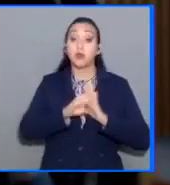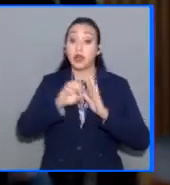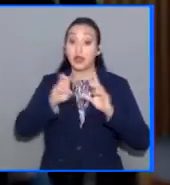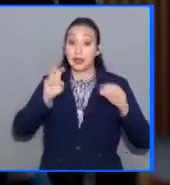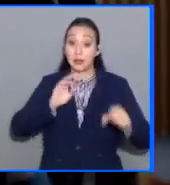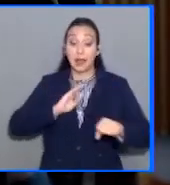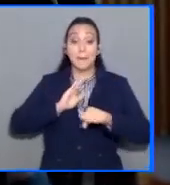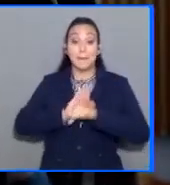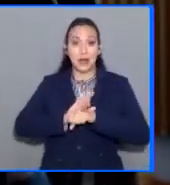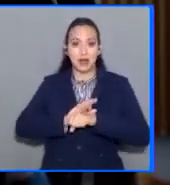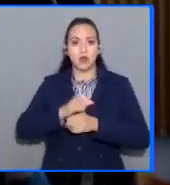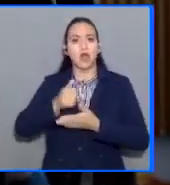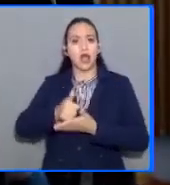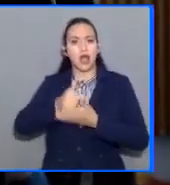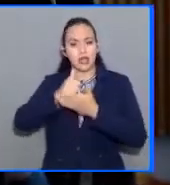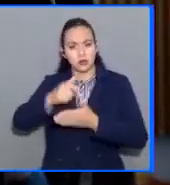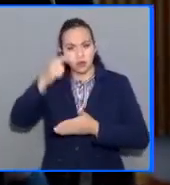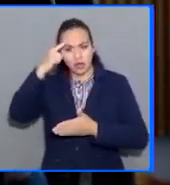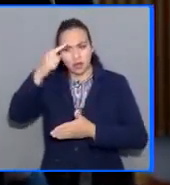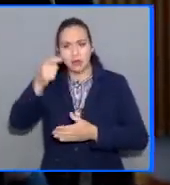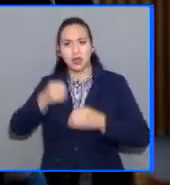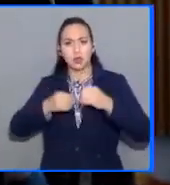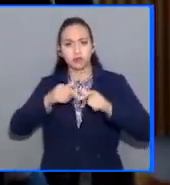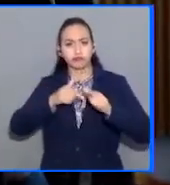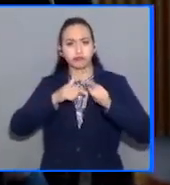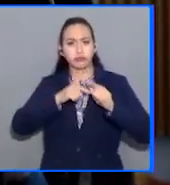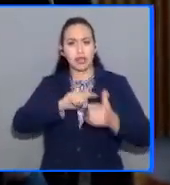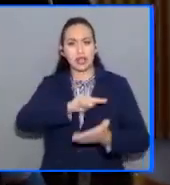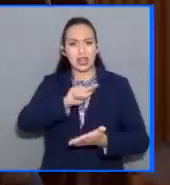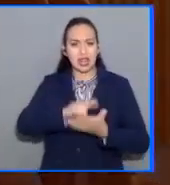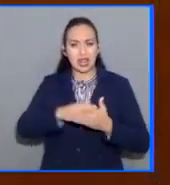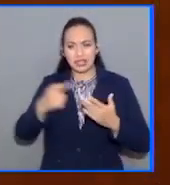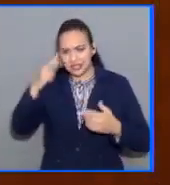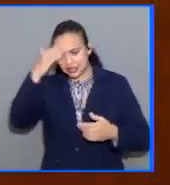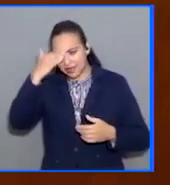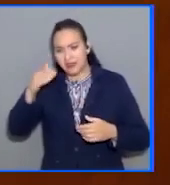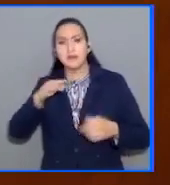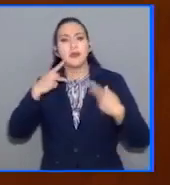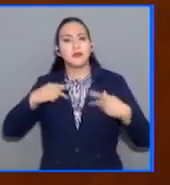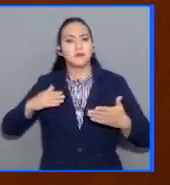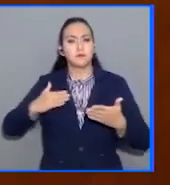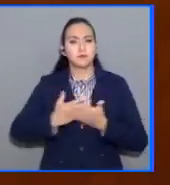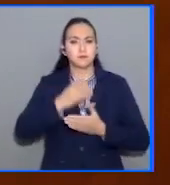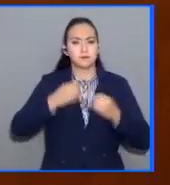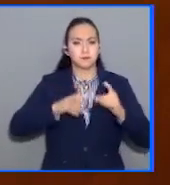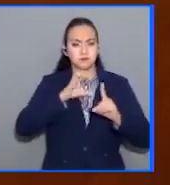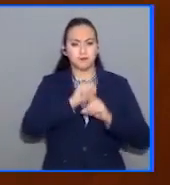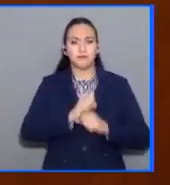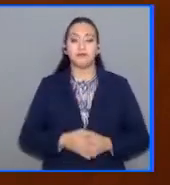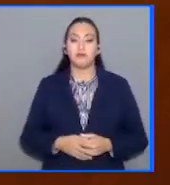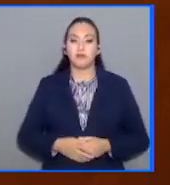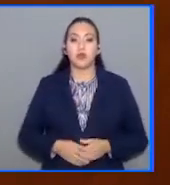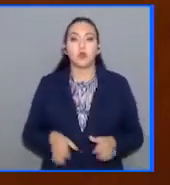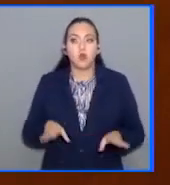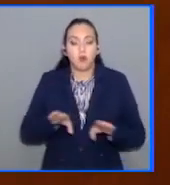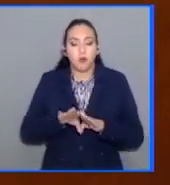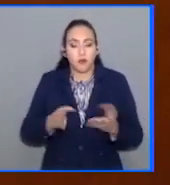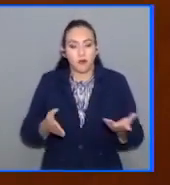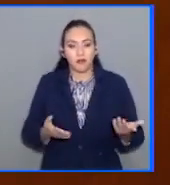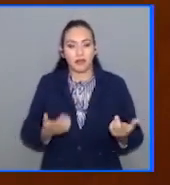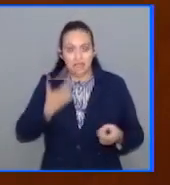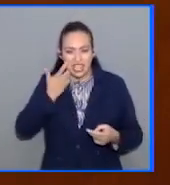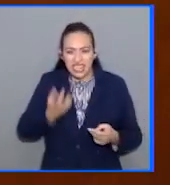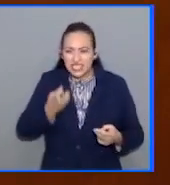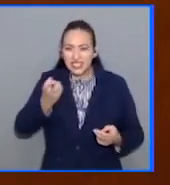la materia del juicio y el derecho involucrado. La suspensión o la posibilidad de paralizar un acto no necesariamente es un